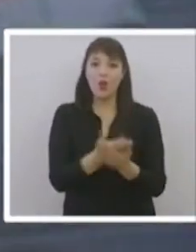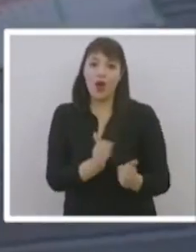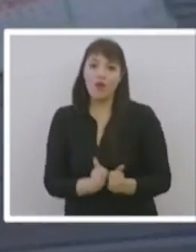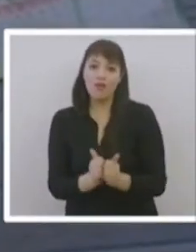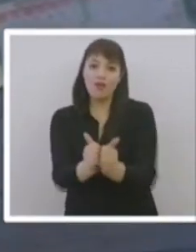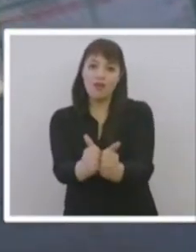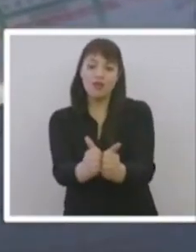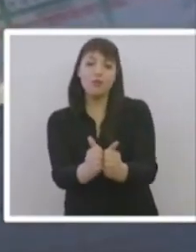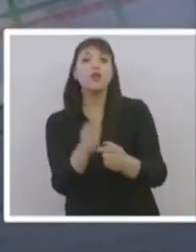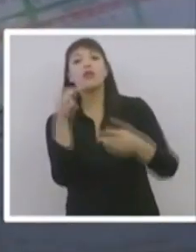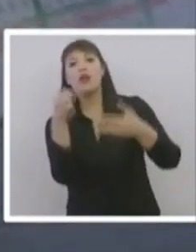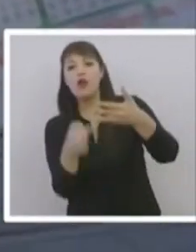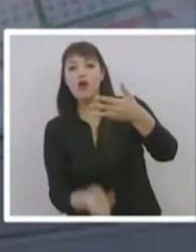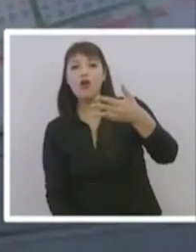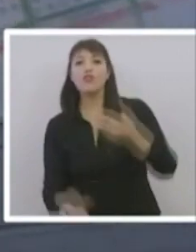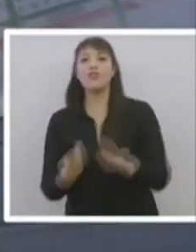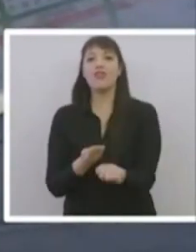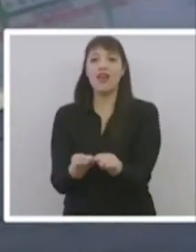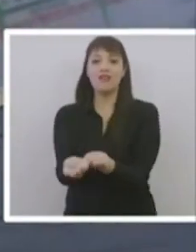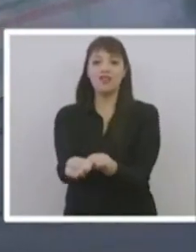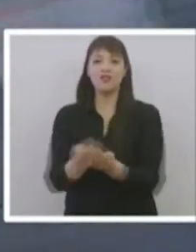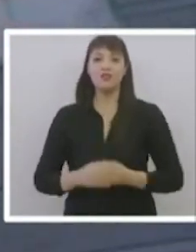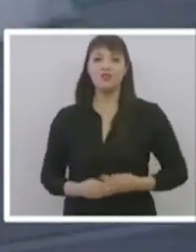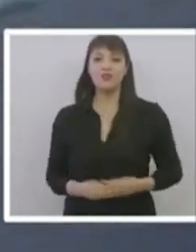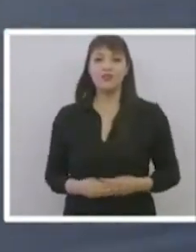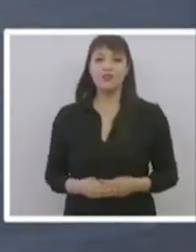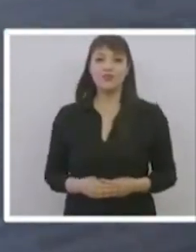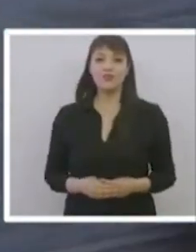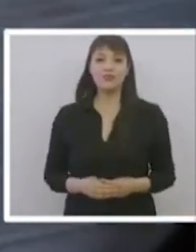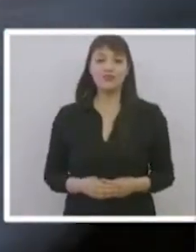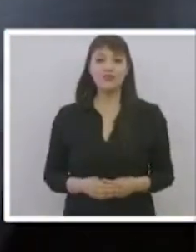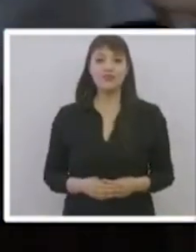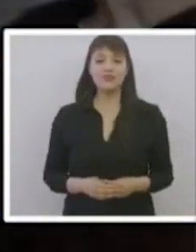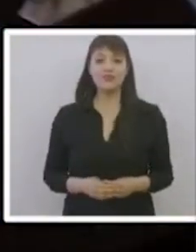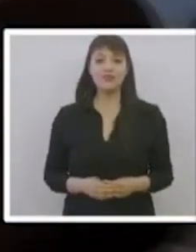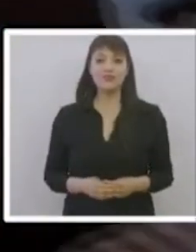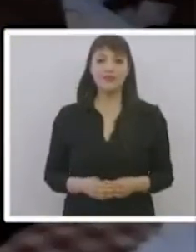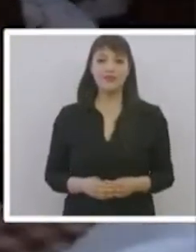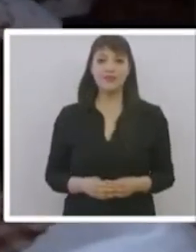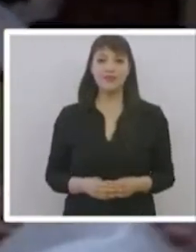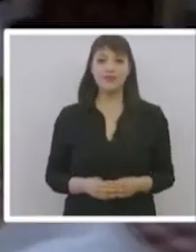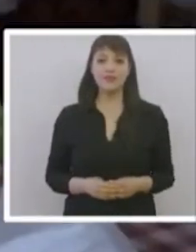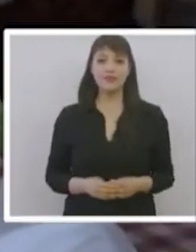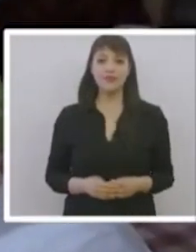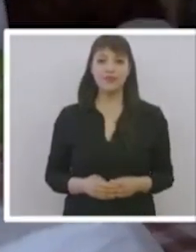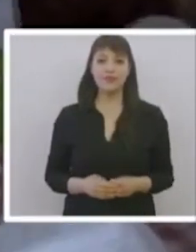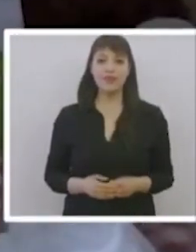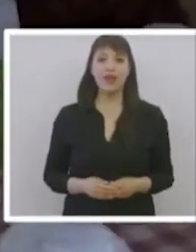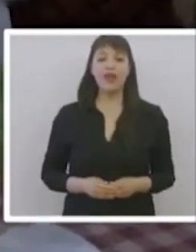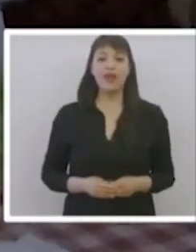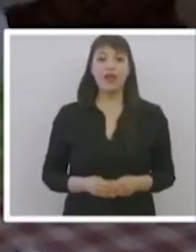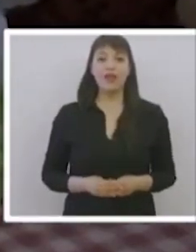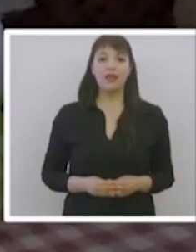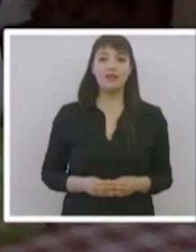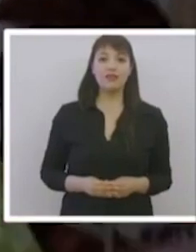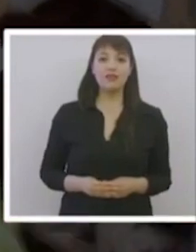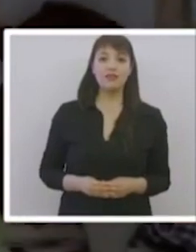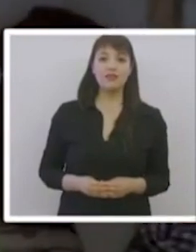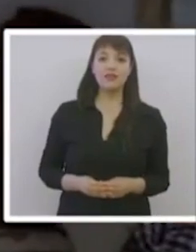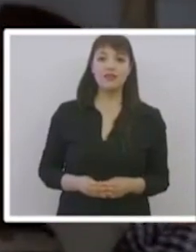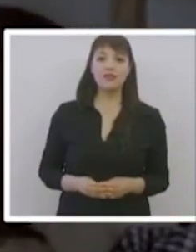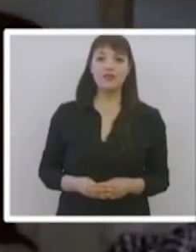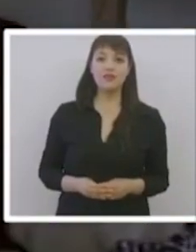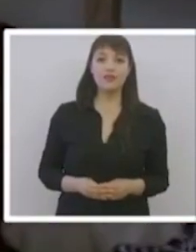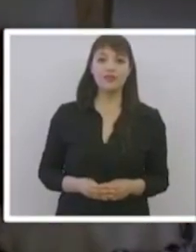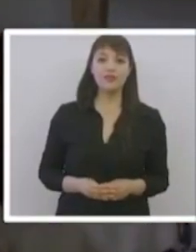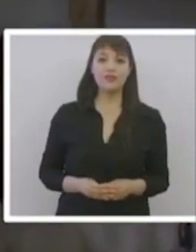en estos momentos, que no tienen un espacio para tomar una ducha tranquila, para ir a comprar al negocio de la esquina, porque no tienen quien les colabore o